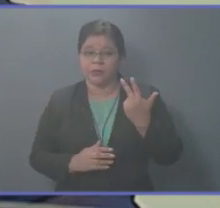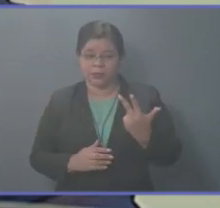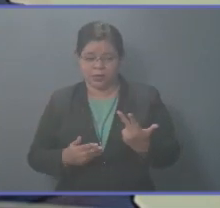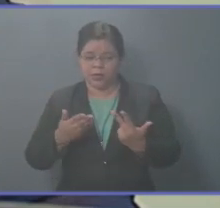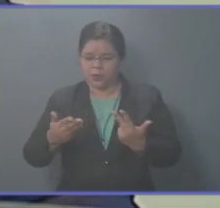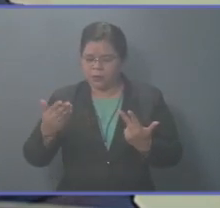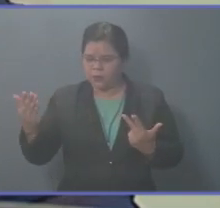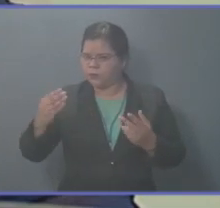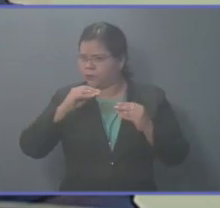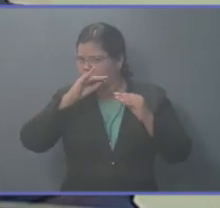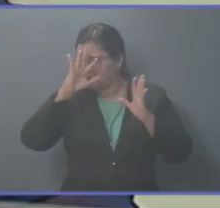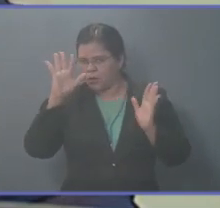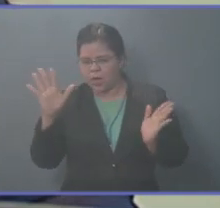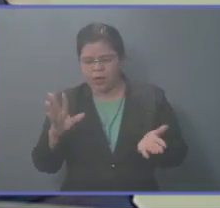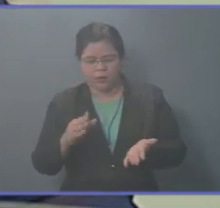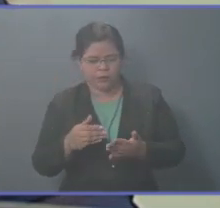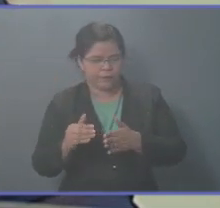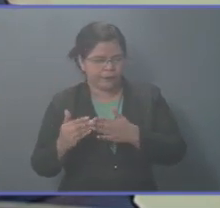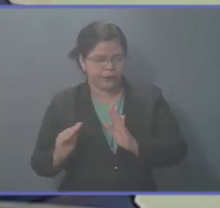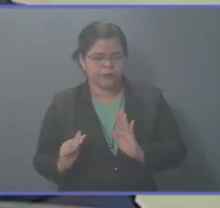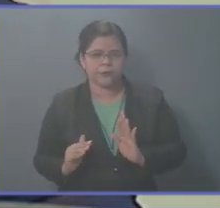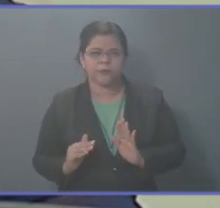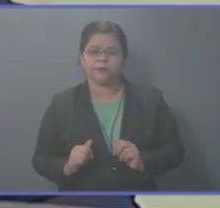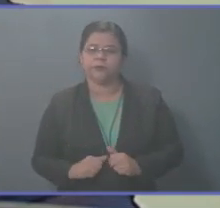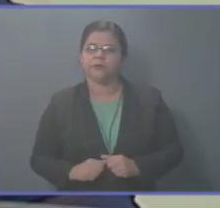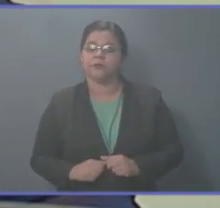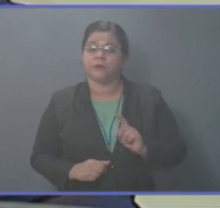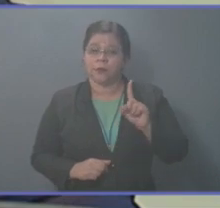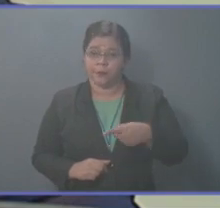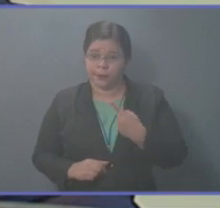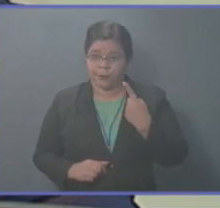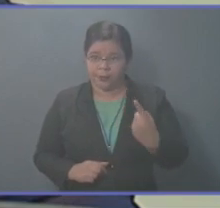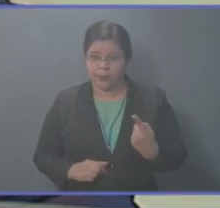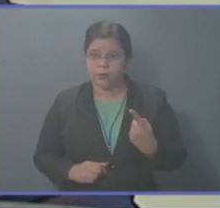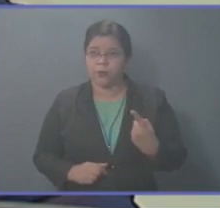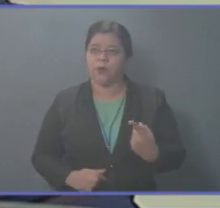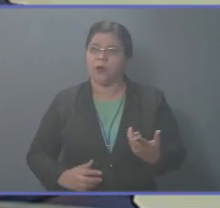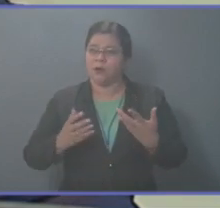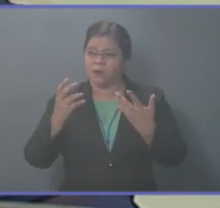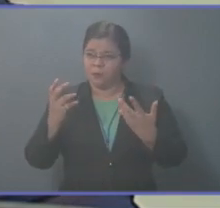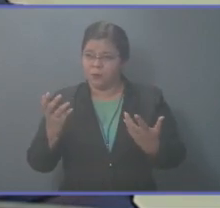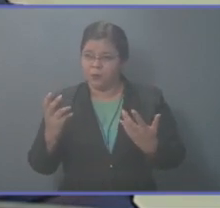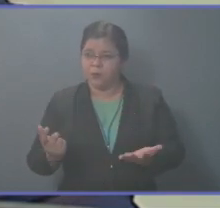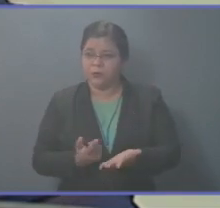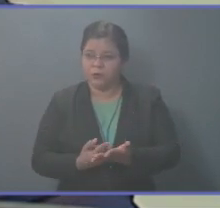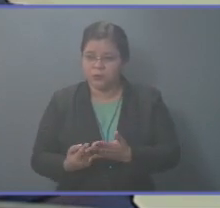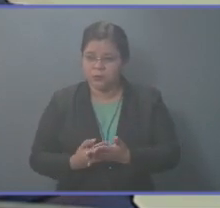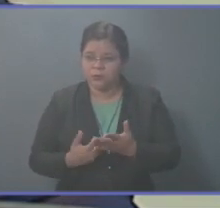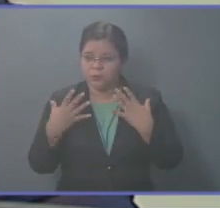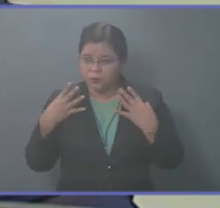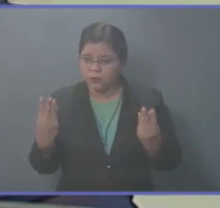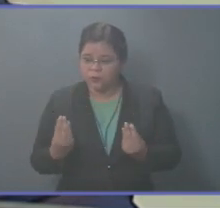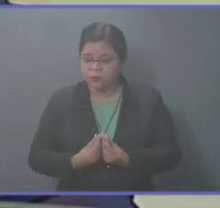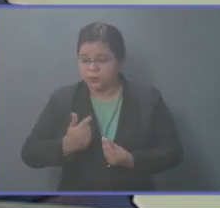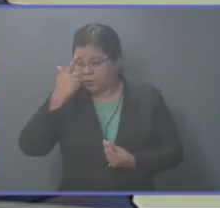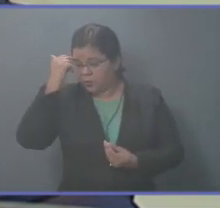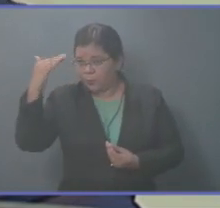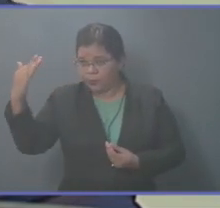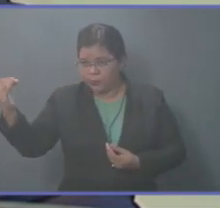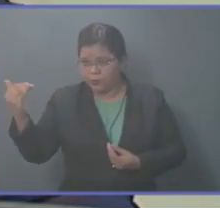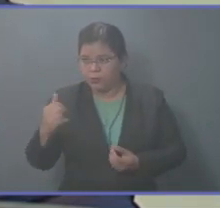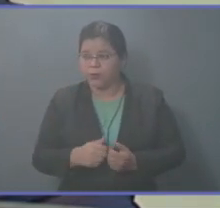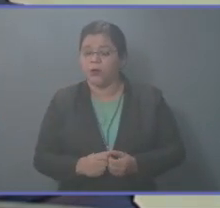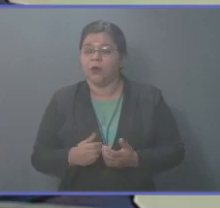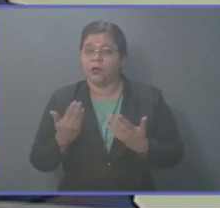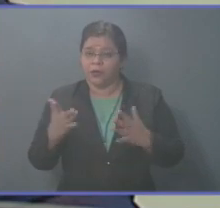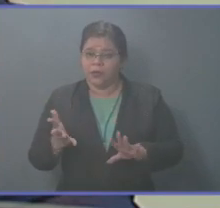cuestiones claramente diferenciadas. Primero, por un lado, el abundante debate social y político que ha motivado este asunto, que